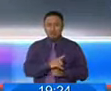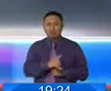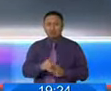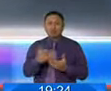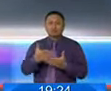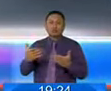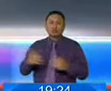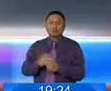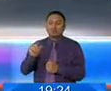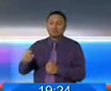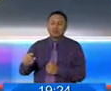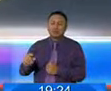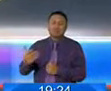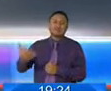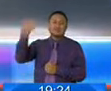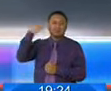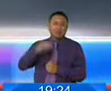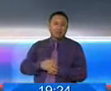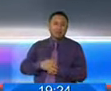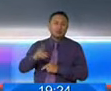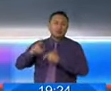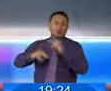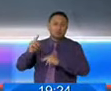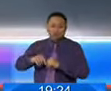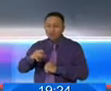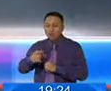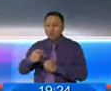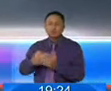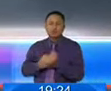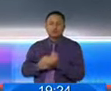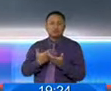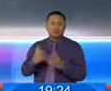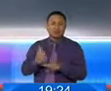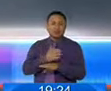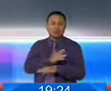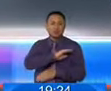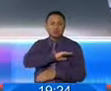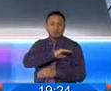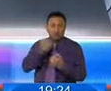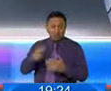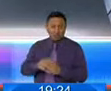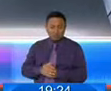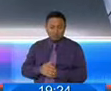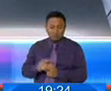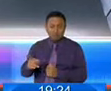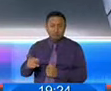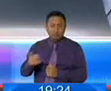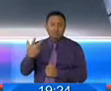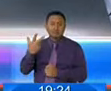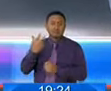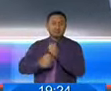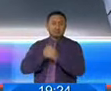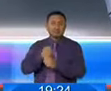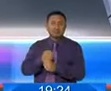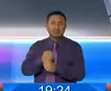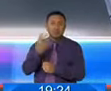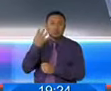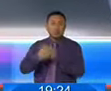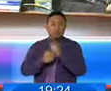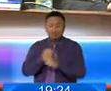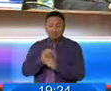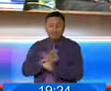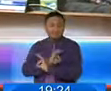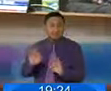cosas que debieron hacerse con los recursos que ya tenía el municipio y que no se hicieron durante 3 años y medio, casi